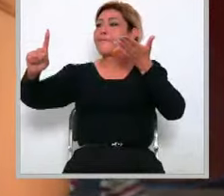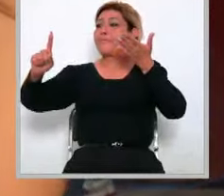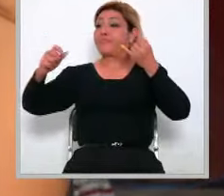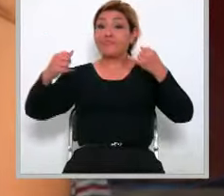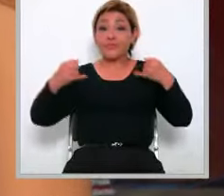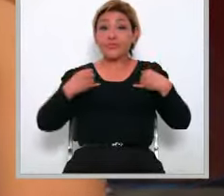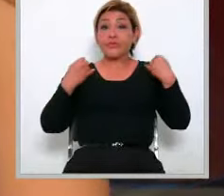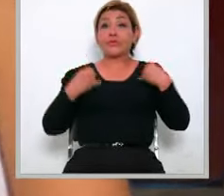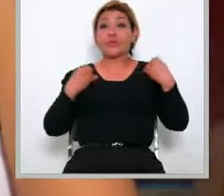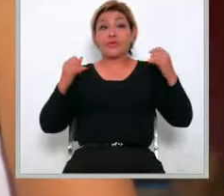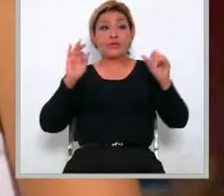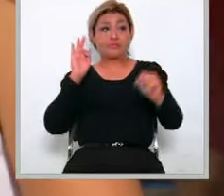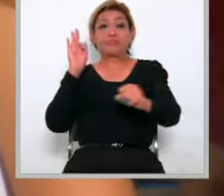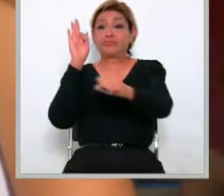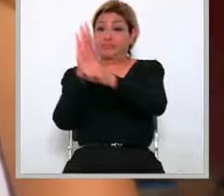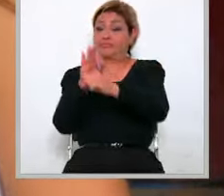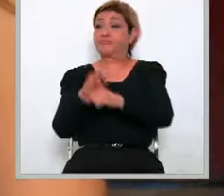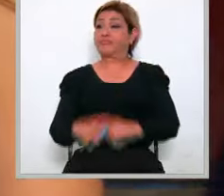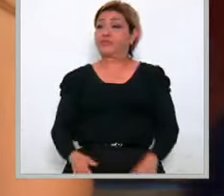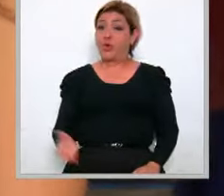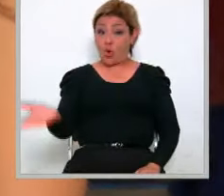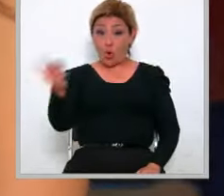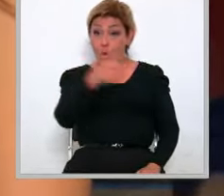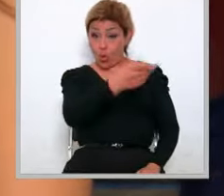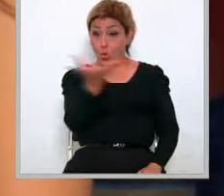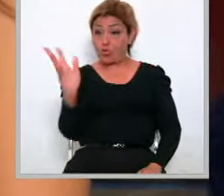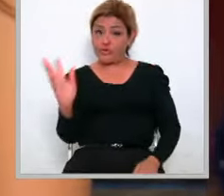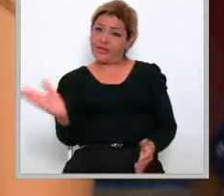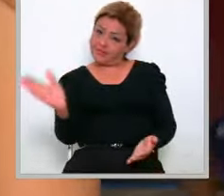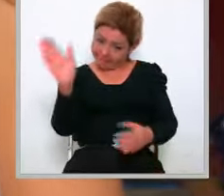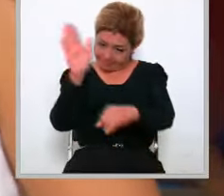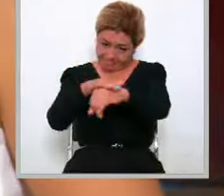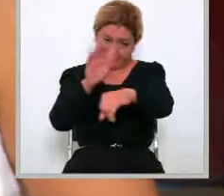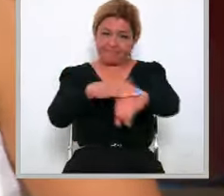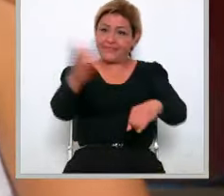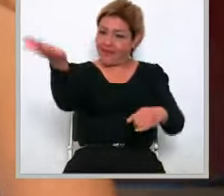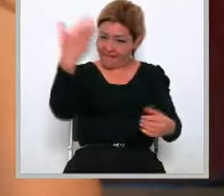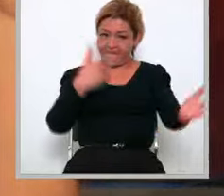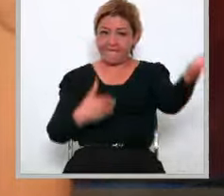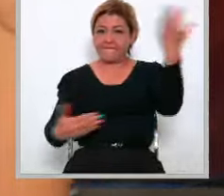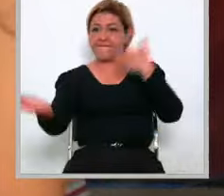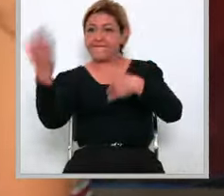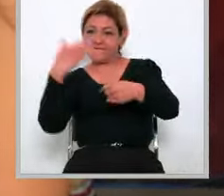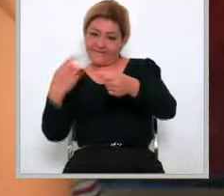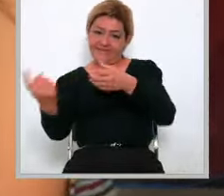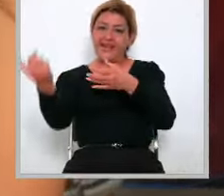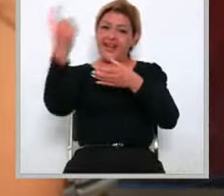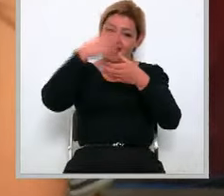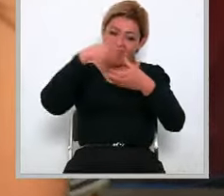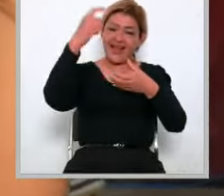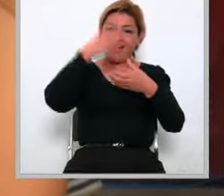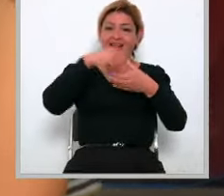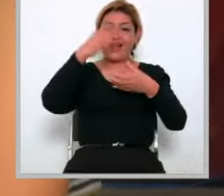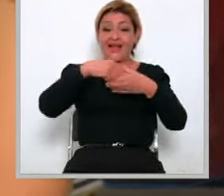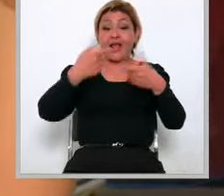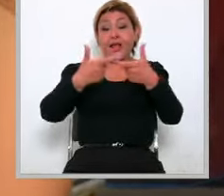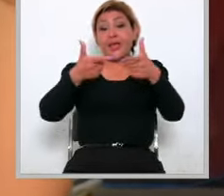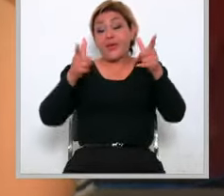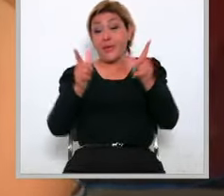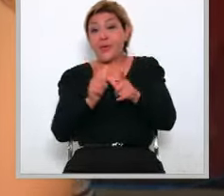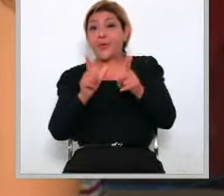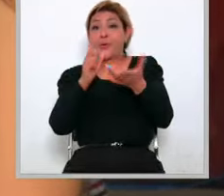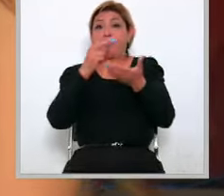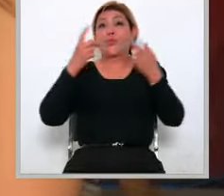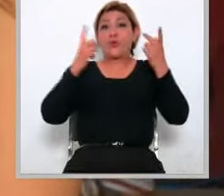personas exteriores vengan al nuevo programa y que estén aquí como yo, que ahora pues ya me despido de este programa